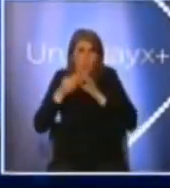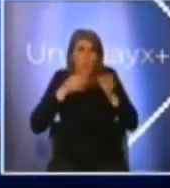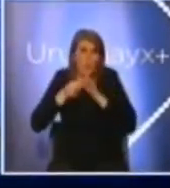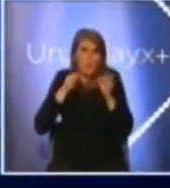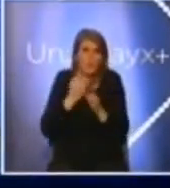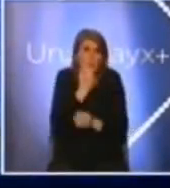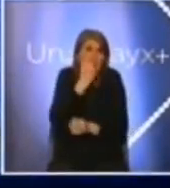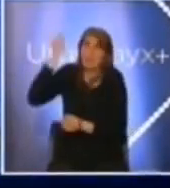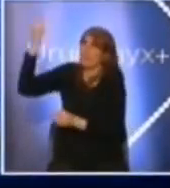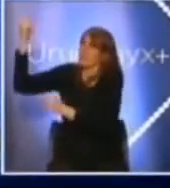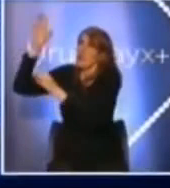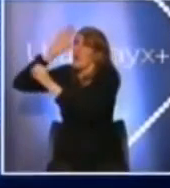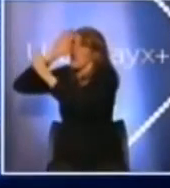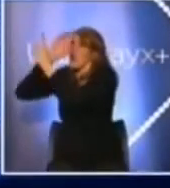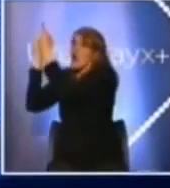para utilizarlos